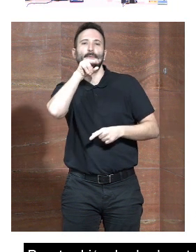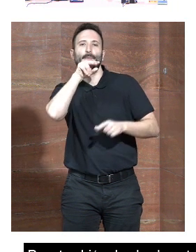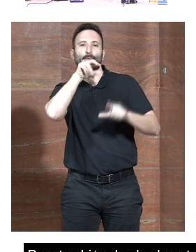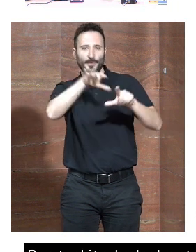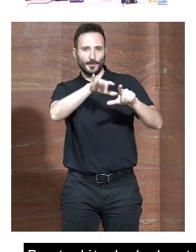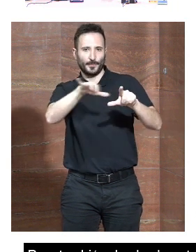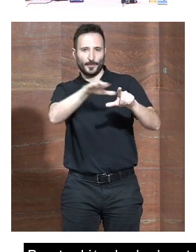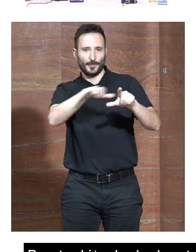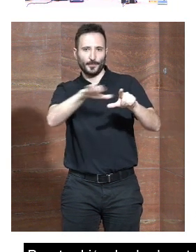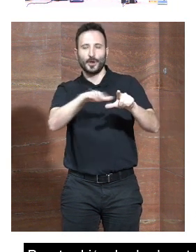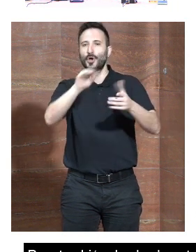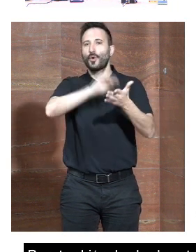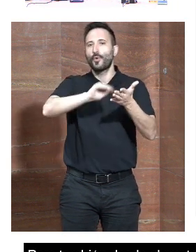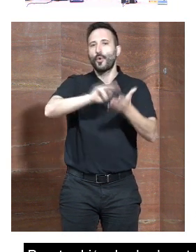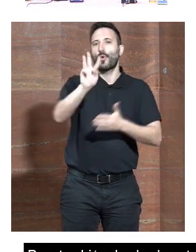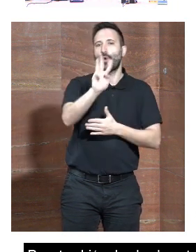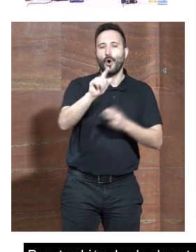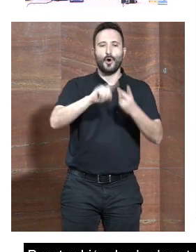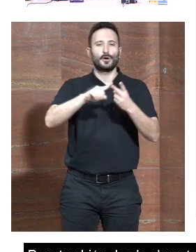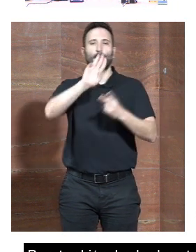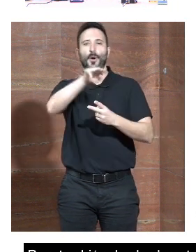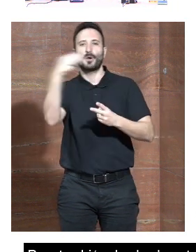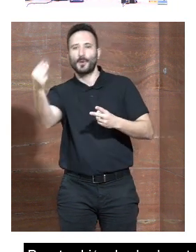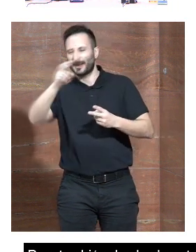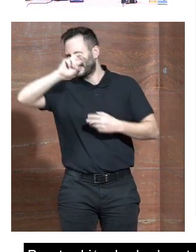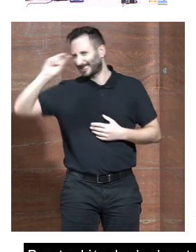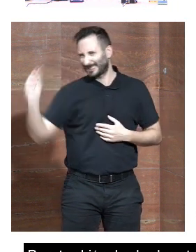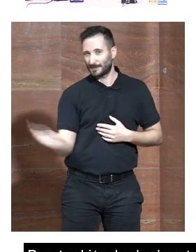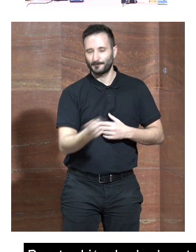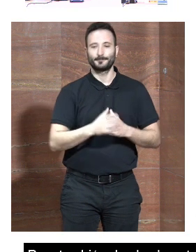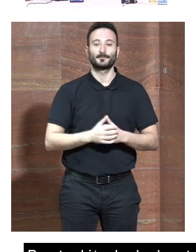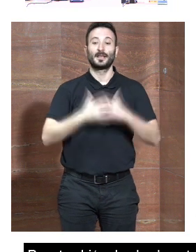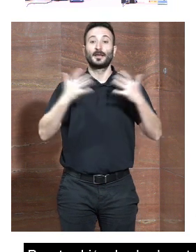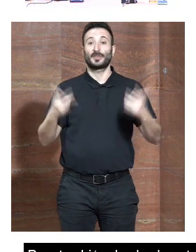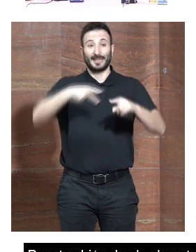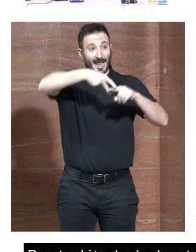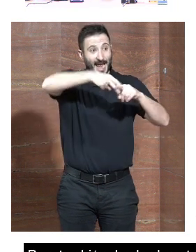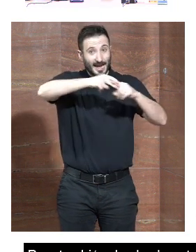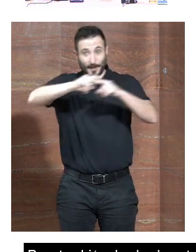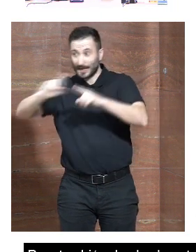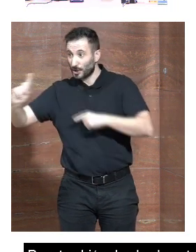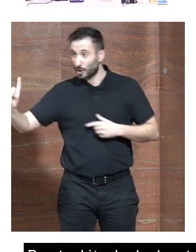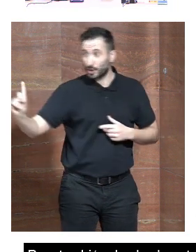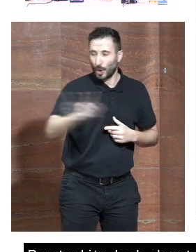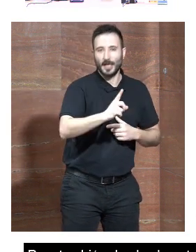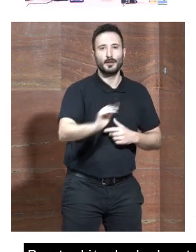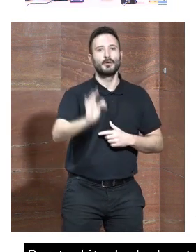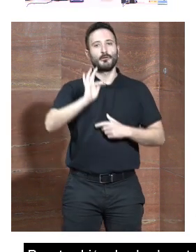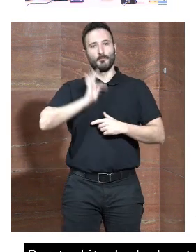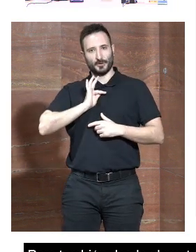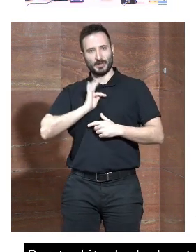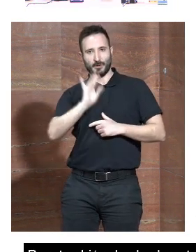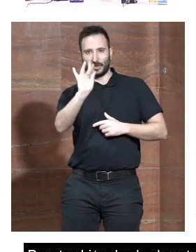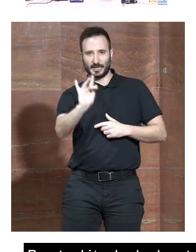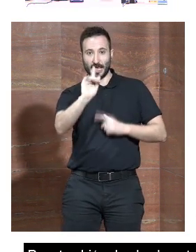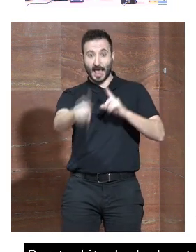en Word, en PowerPoint, etcétera, etcétera, ¿no? Todas esas herramientas ya no solo es que te vengan bien a ti, sino que lo que